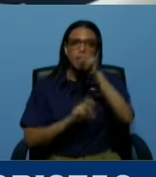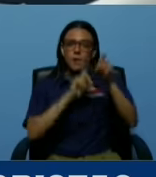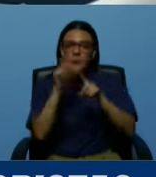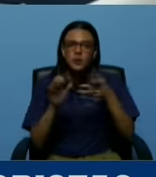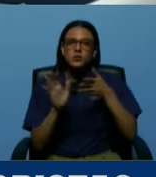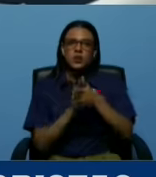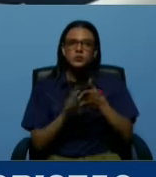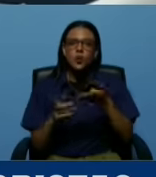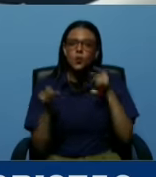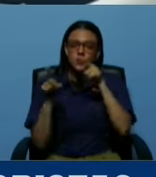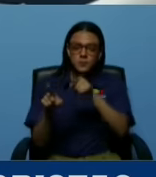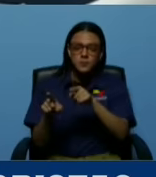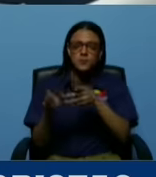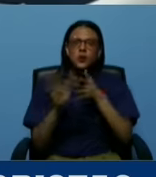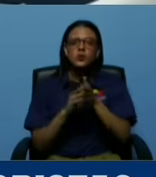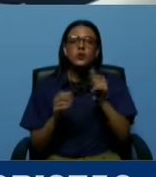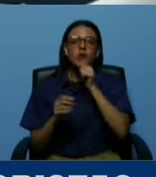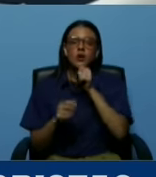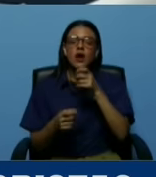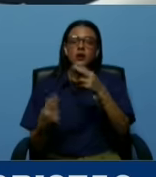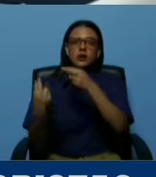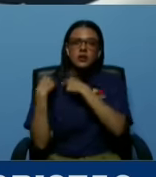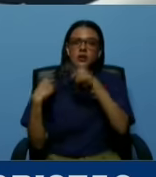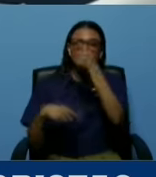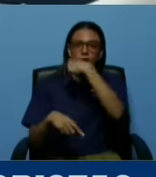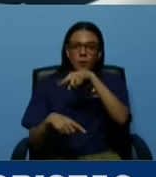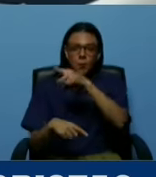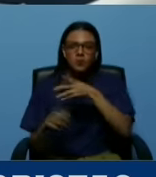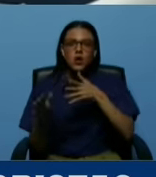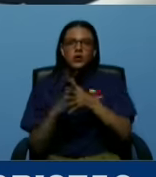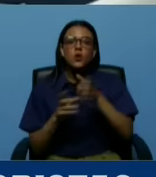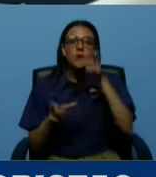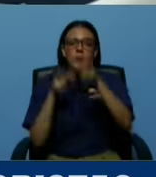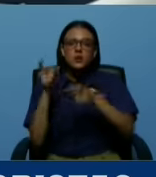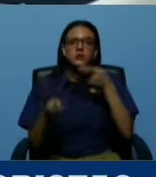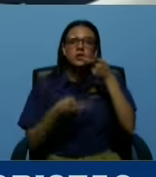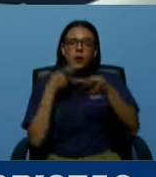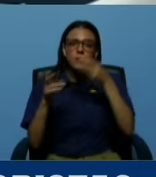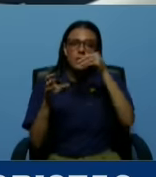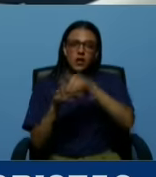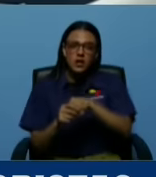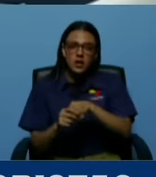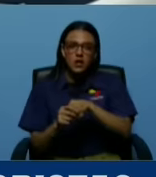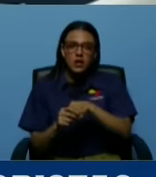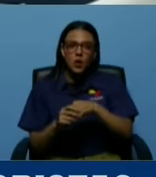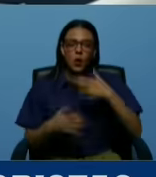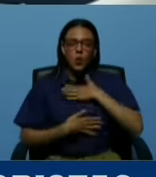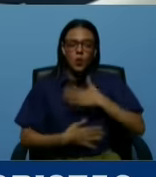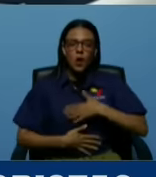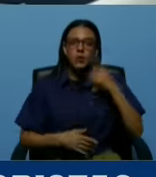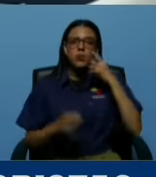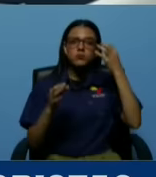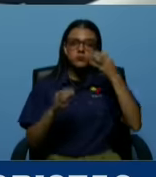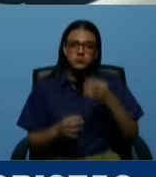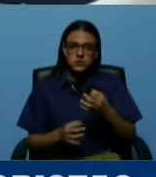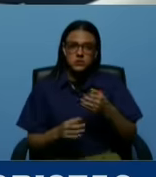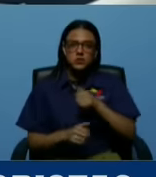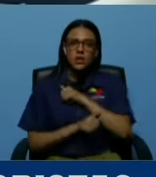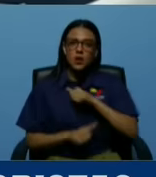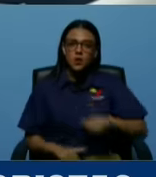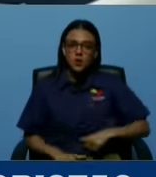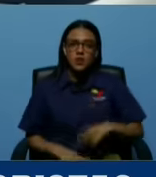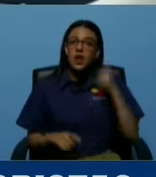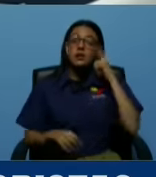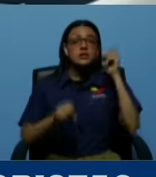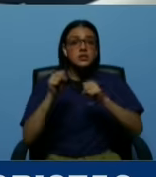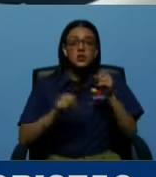el señalamiento de los responsables, si tienen que ver con actores políticos, cuerpo de seguridad, etcétera, sin duda con actores